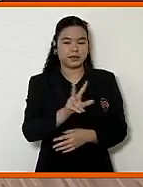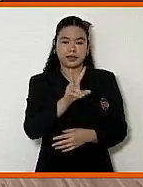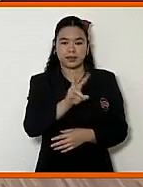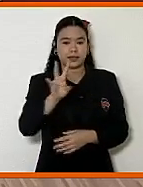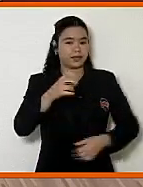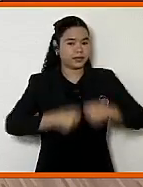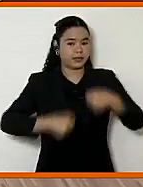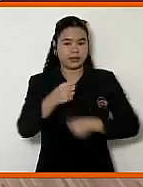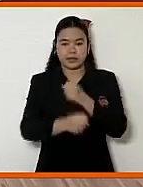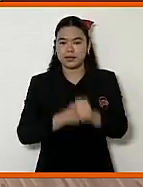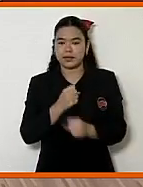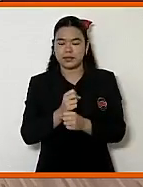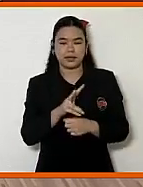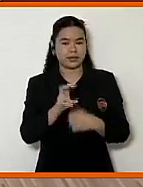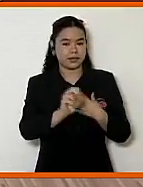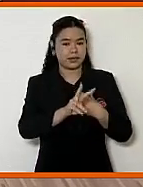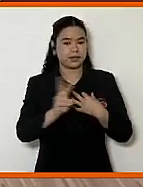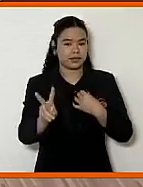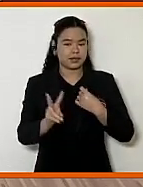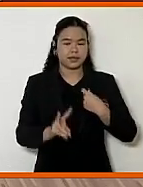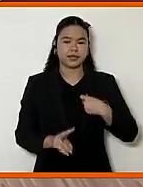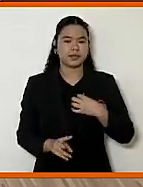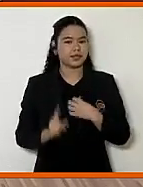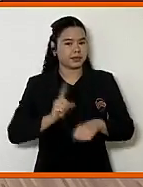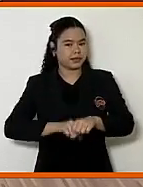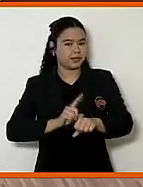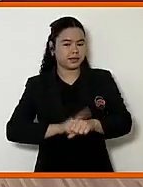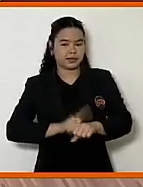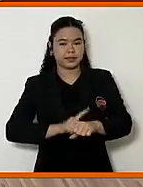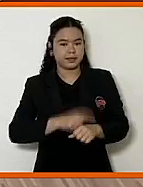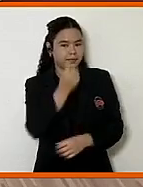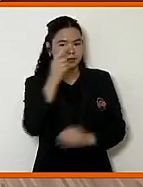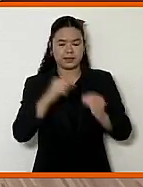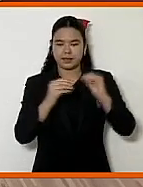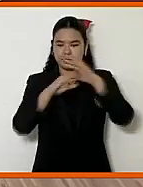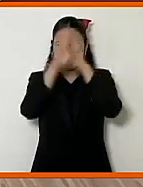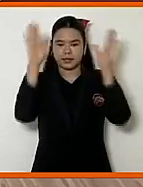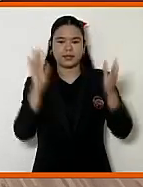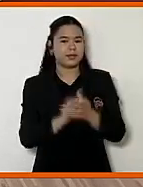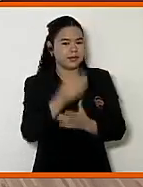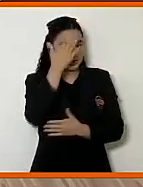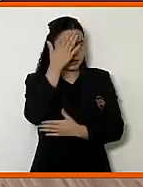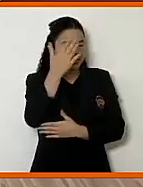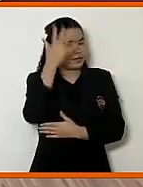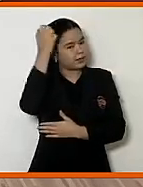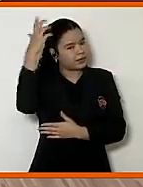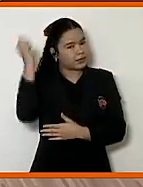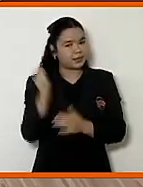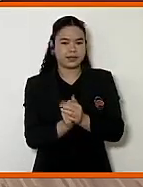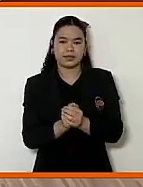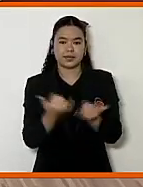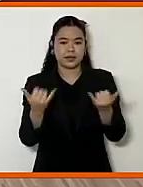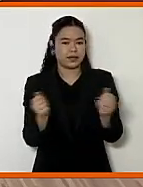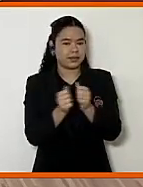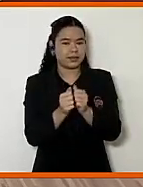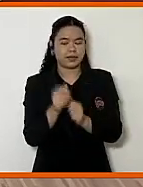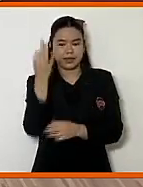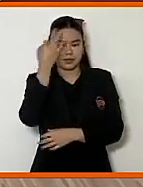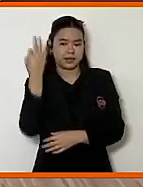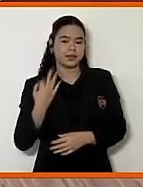de septiembre del año 2022 cuando reloj marca las 11 en punto de la mañana Te saluda Charly Walter junto a